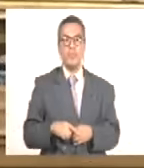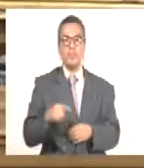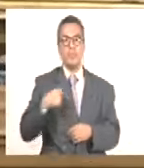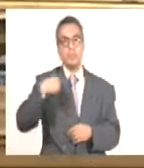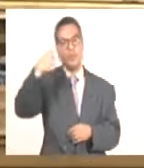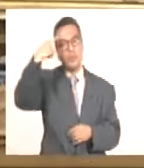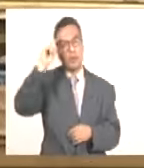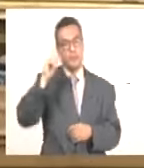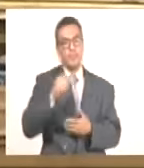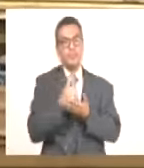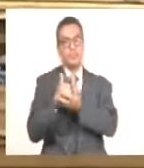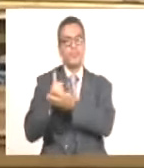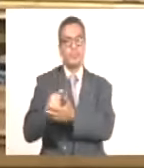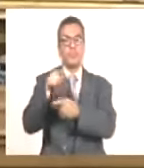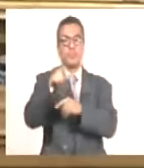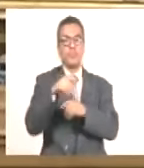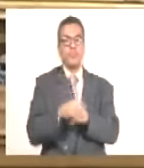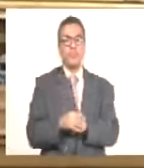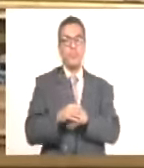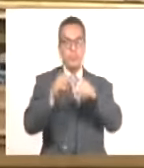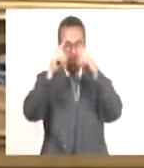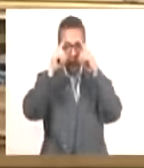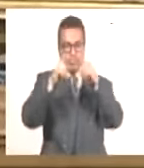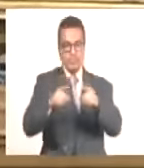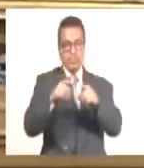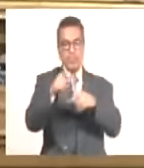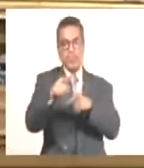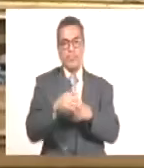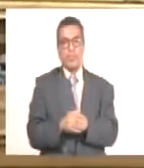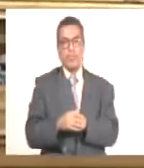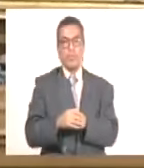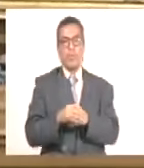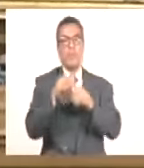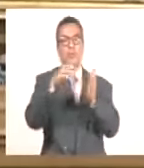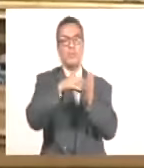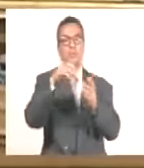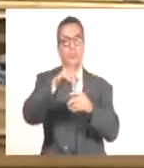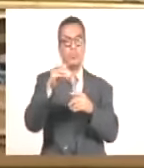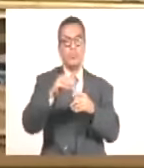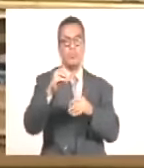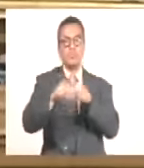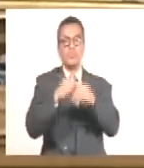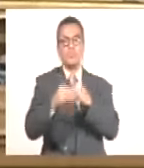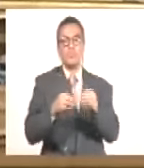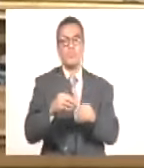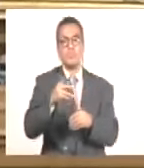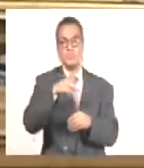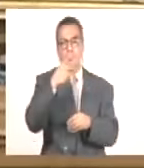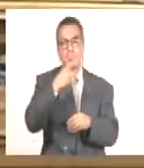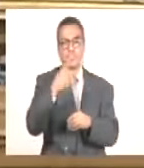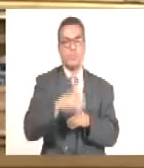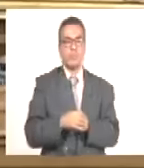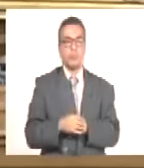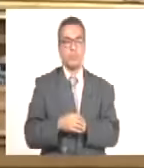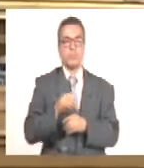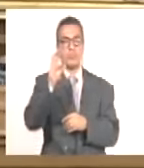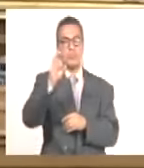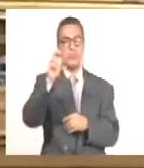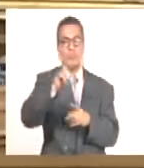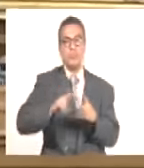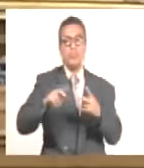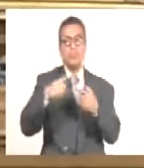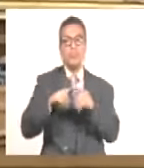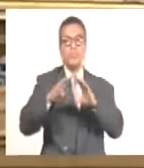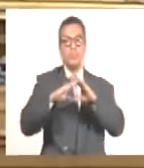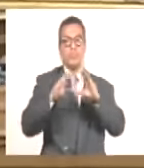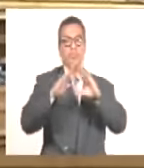para beneficio de una determinada tolda o facción del país o